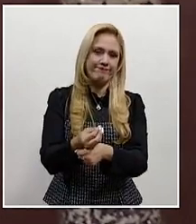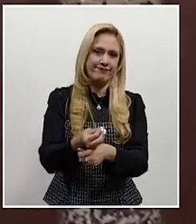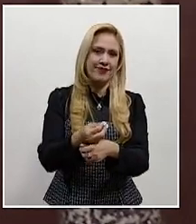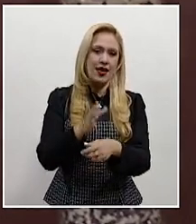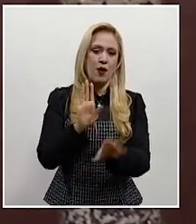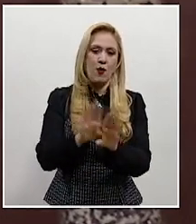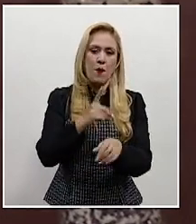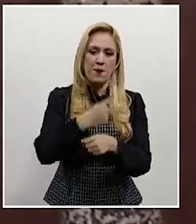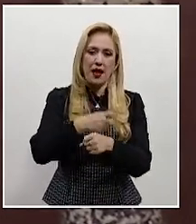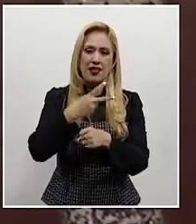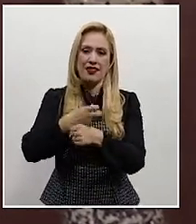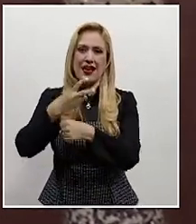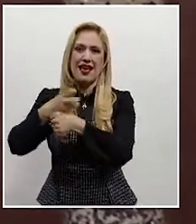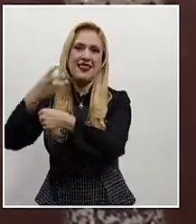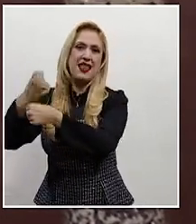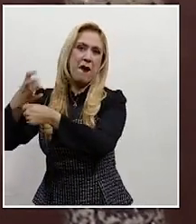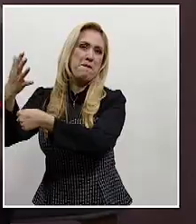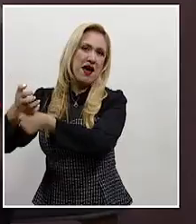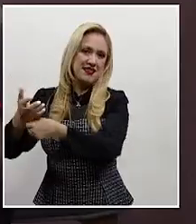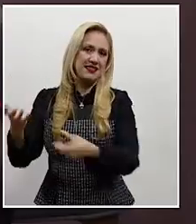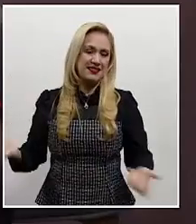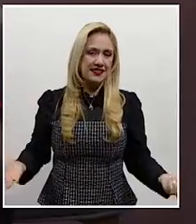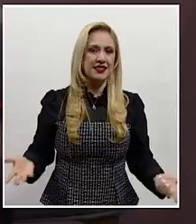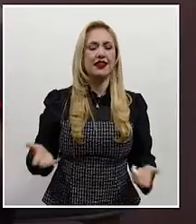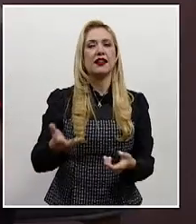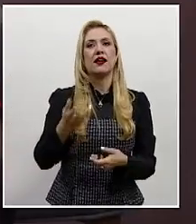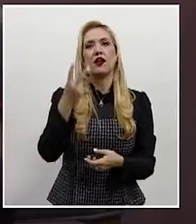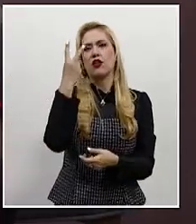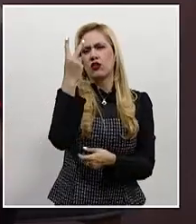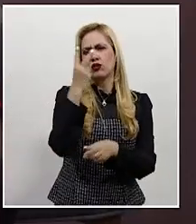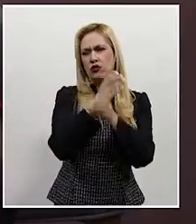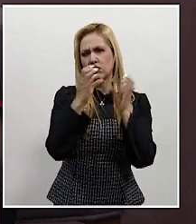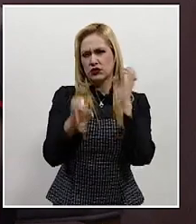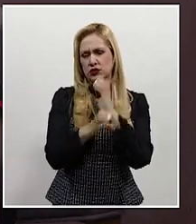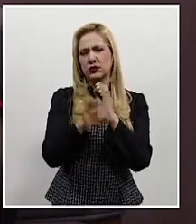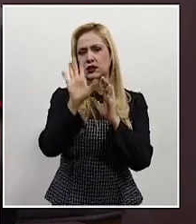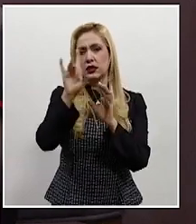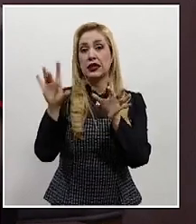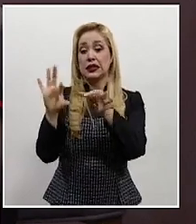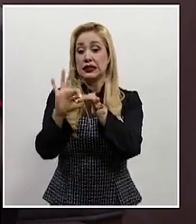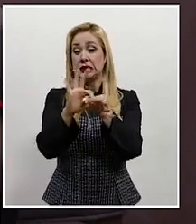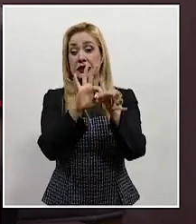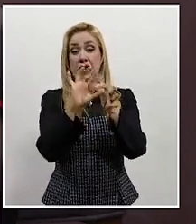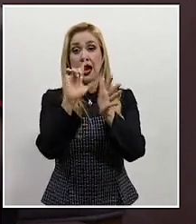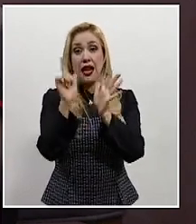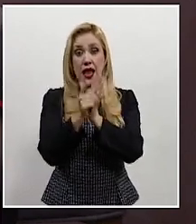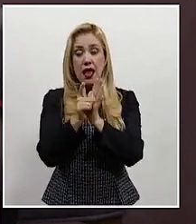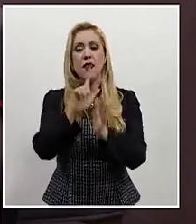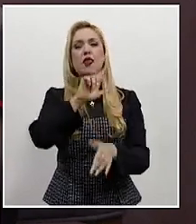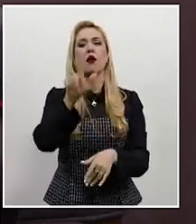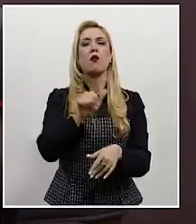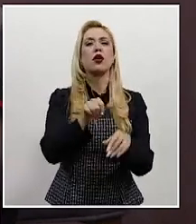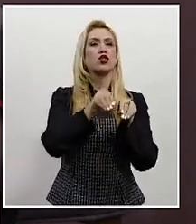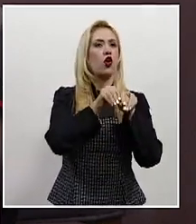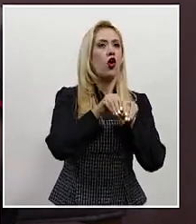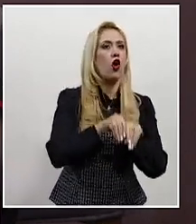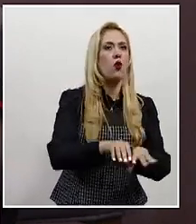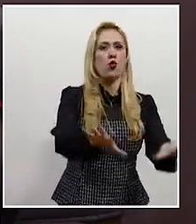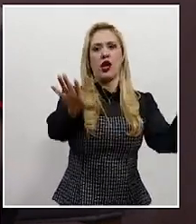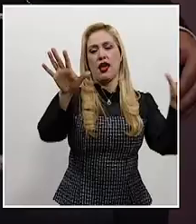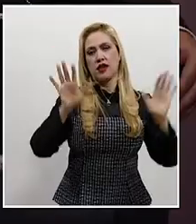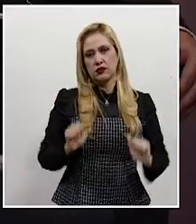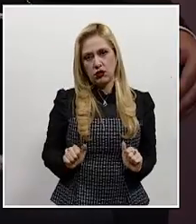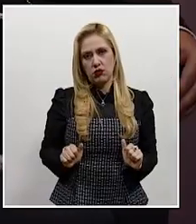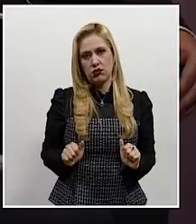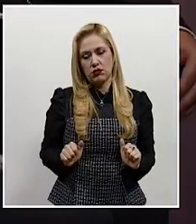etapas, y lo más importante que hemos comentado son dos efectos. Primero, hacer la armonización. Después, la comunicación, porque volvemos a lo